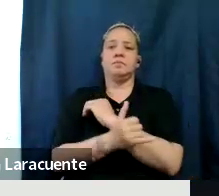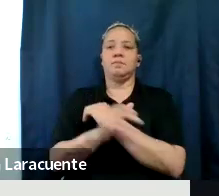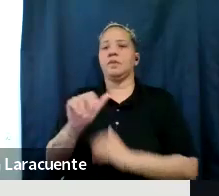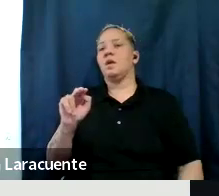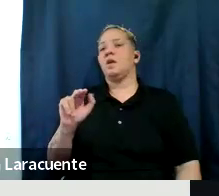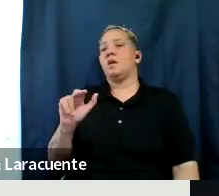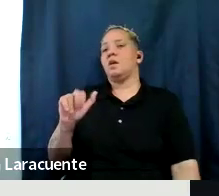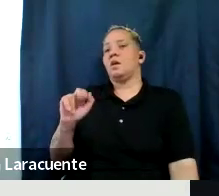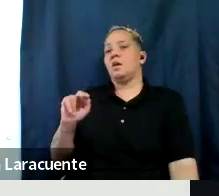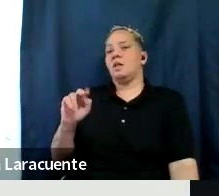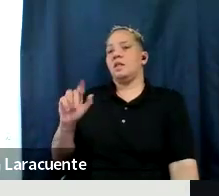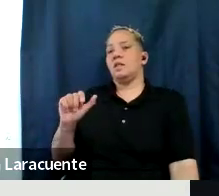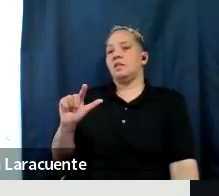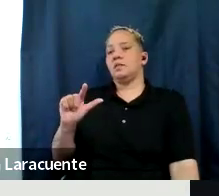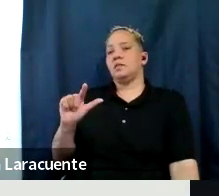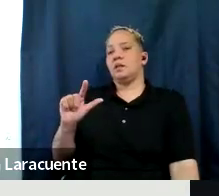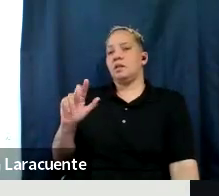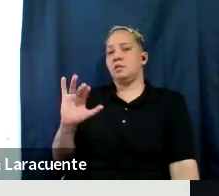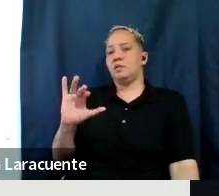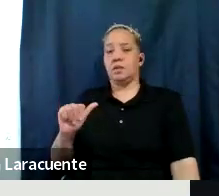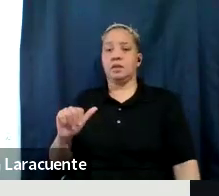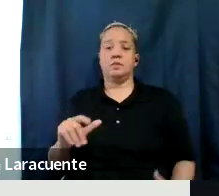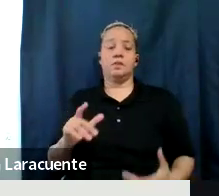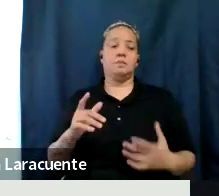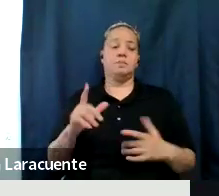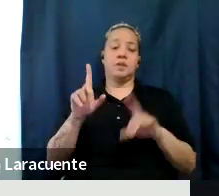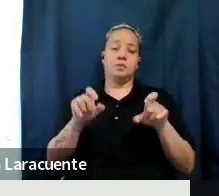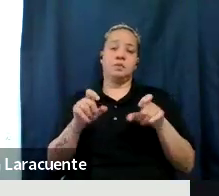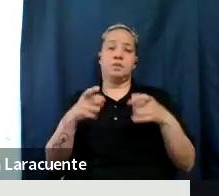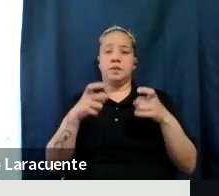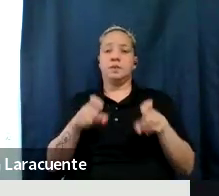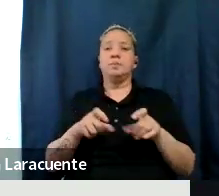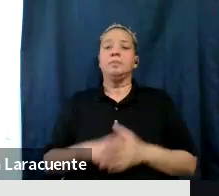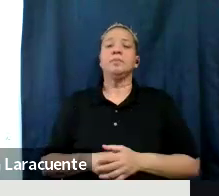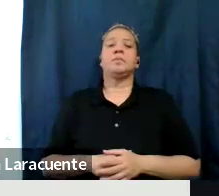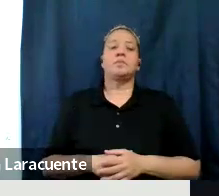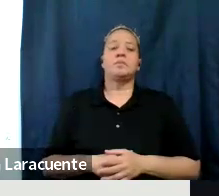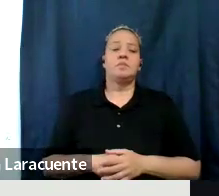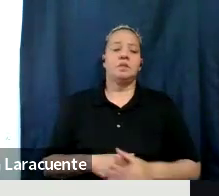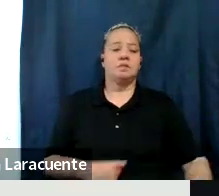muy peligrosa, querido José Román. Miren, no,